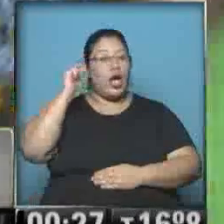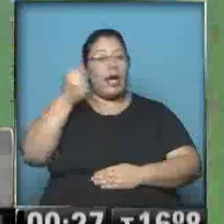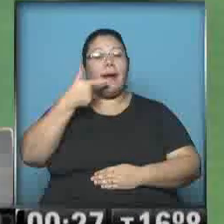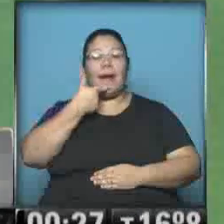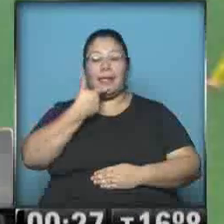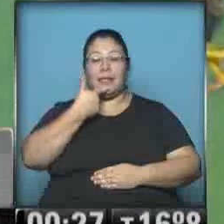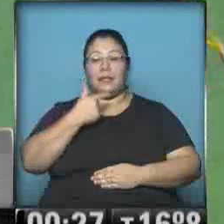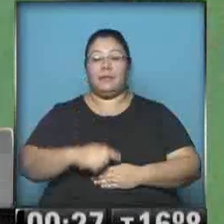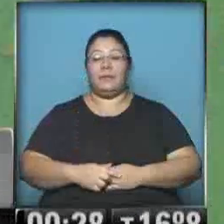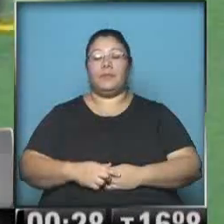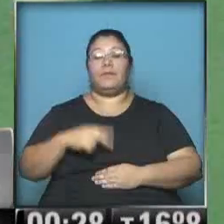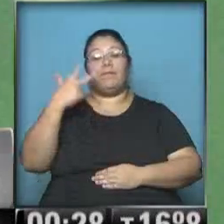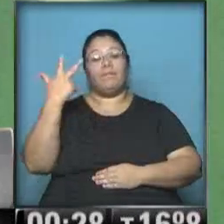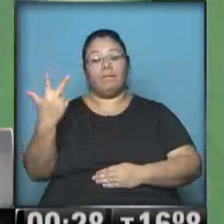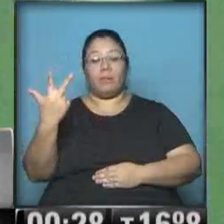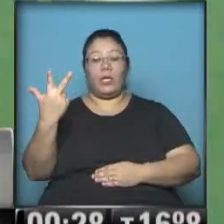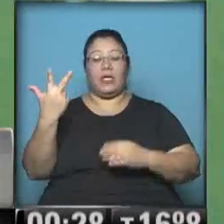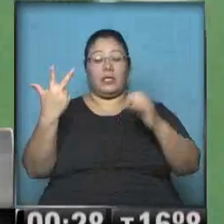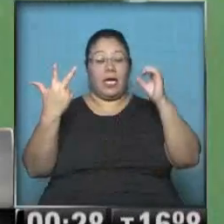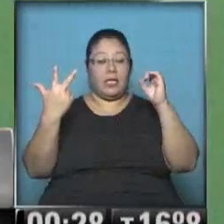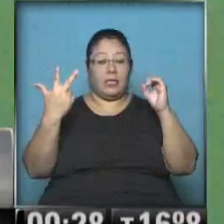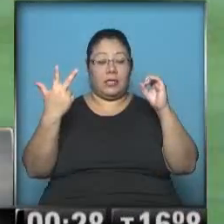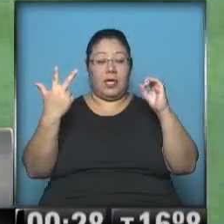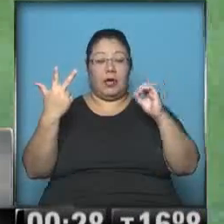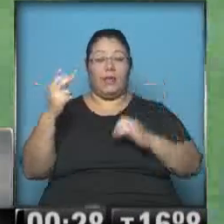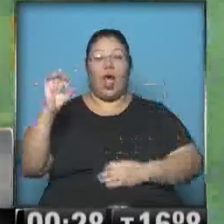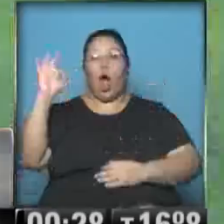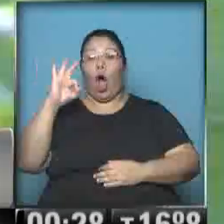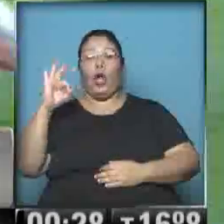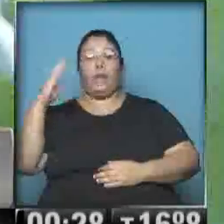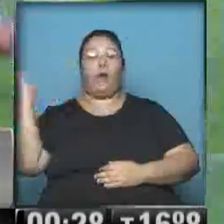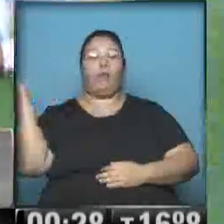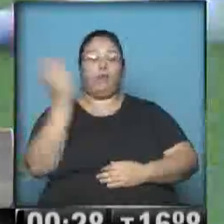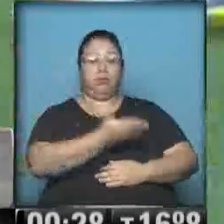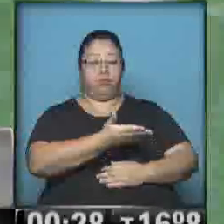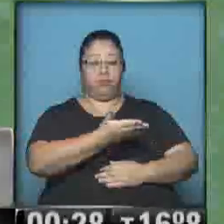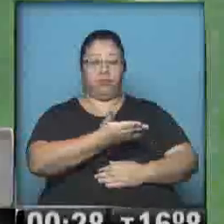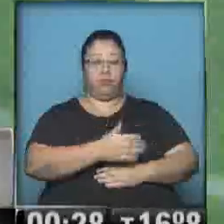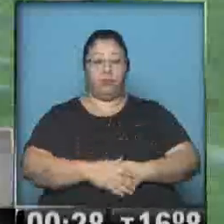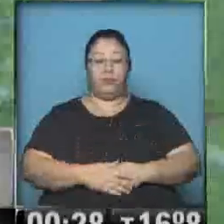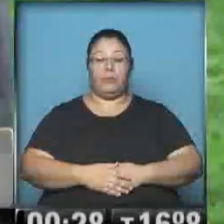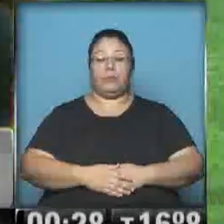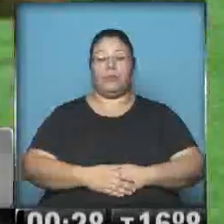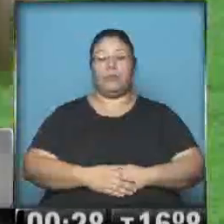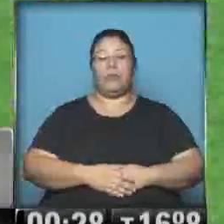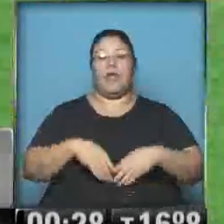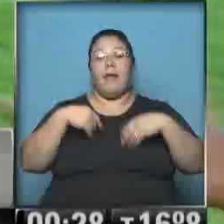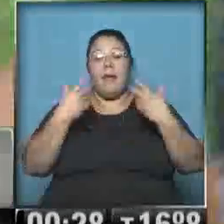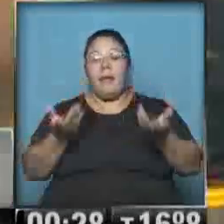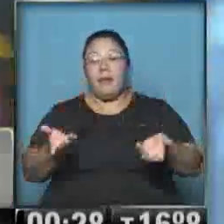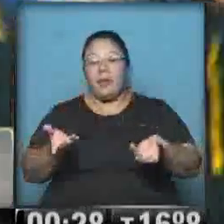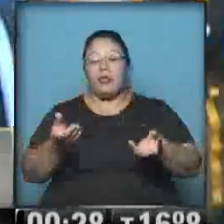primera etapa con un 3-0 de Olimpo sobre Godoy Cruz, que después no iba a ampliar, pero tampoco le iba a poder remontar el tomba, que de esa manera entonces en el